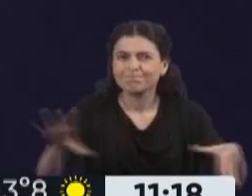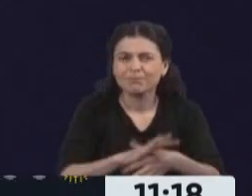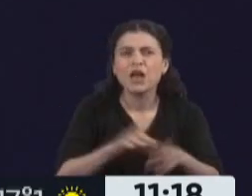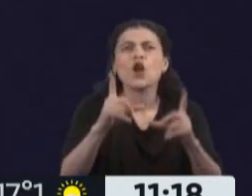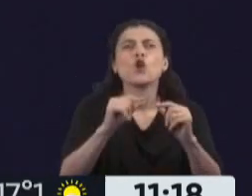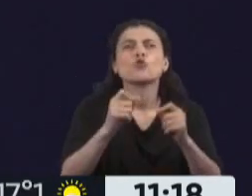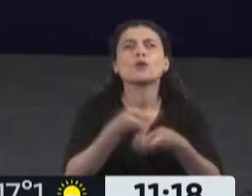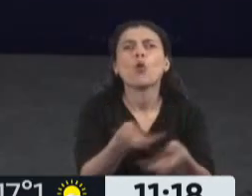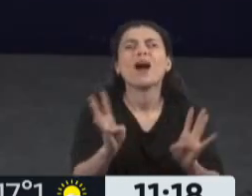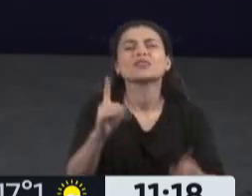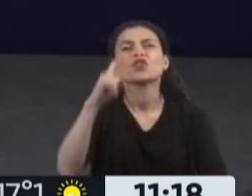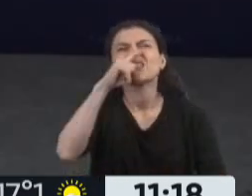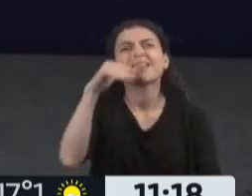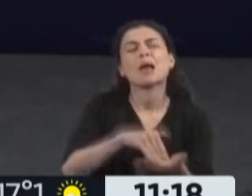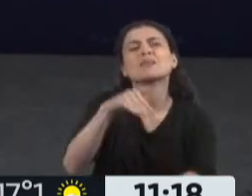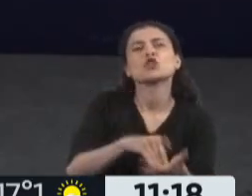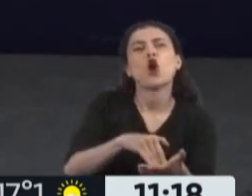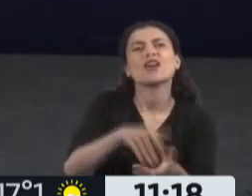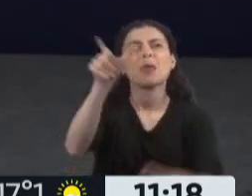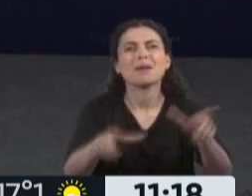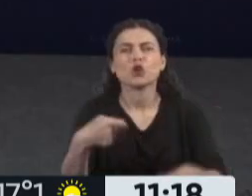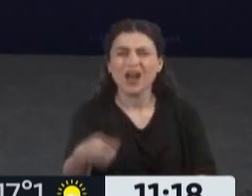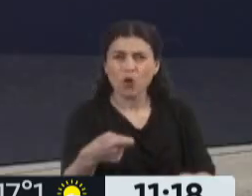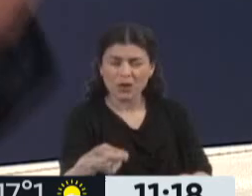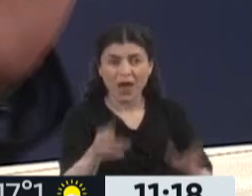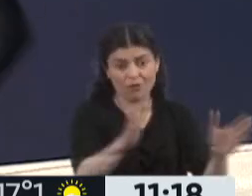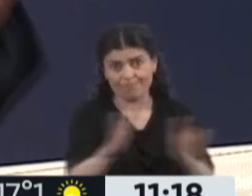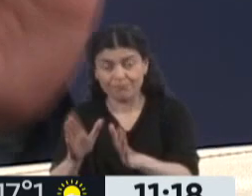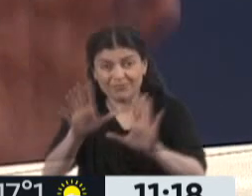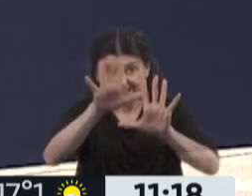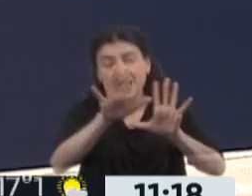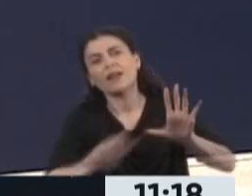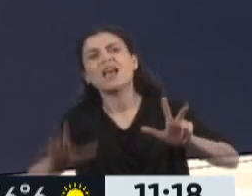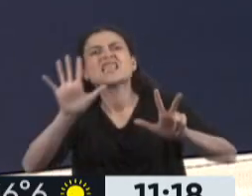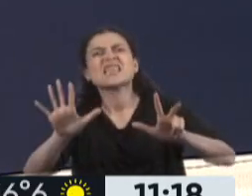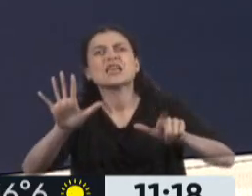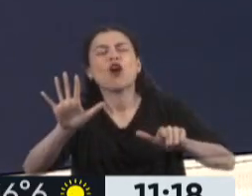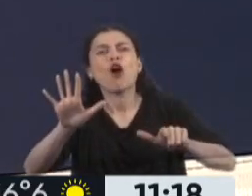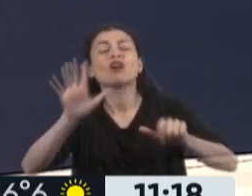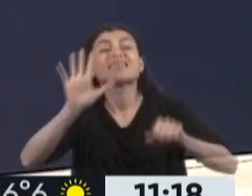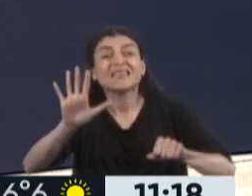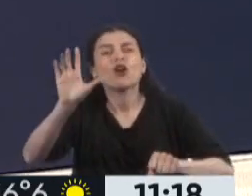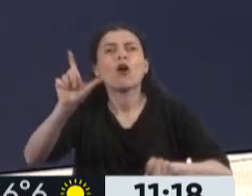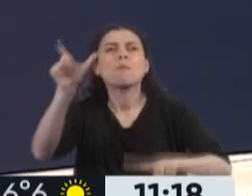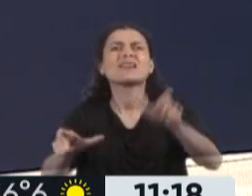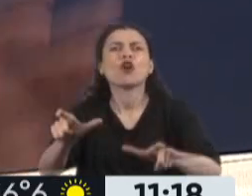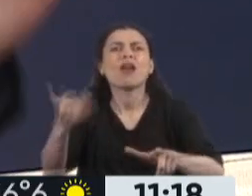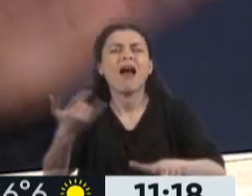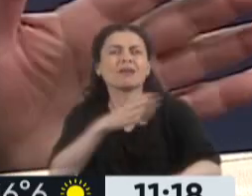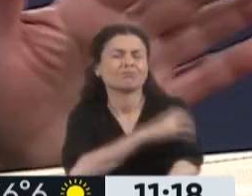había. 7 millones de jubilados aproximadamente, hay 5 que tienen bajo la línea de pobreza. Eso es